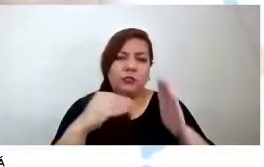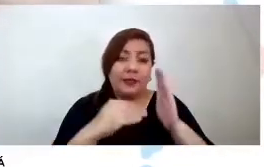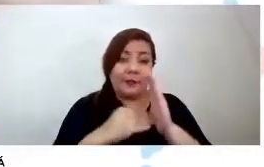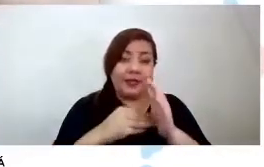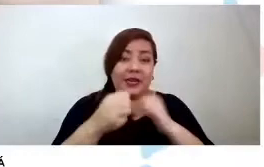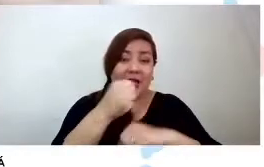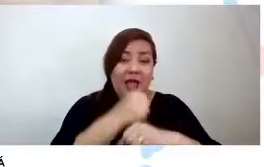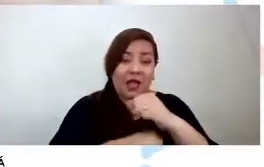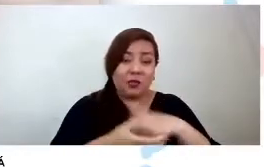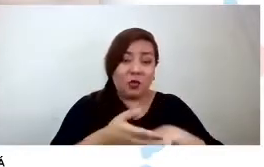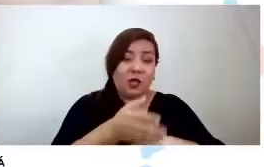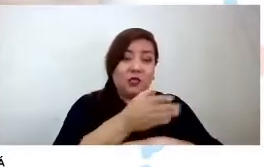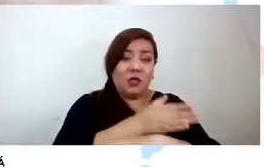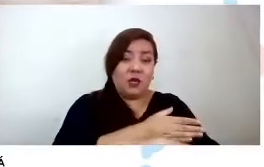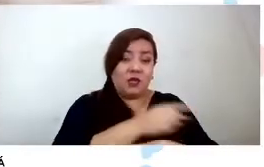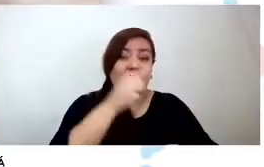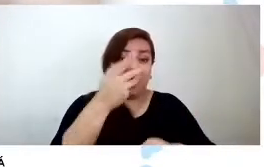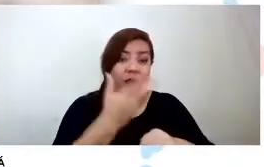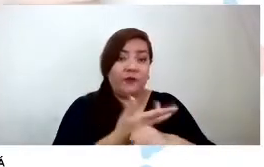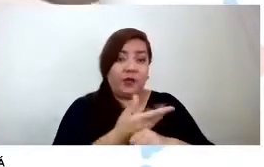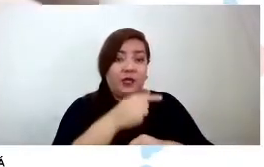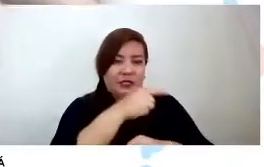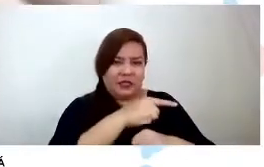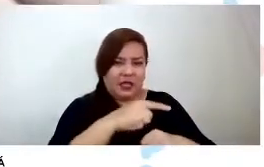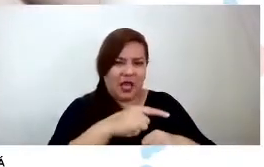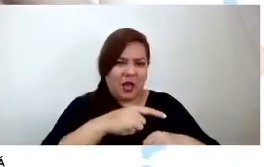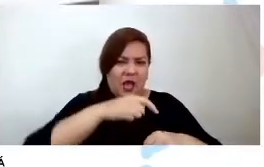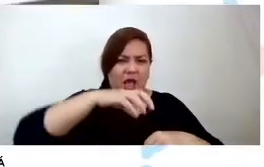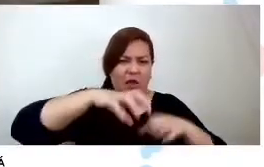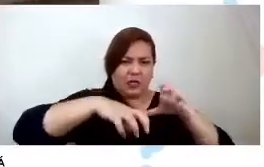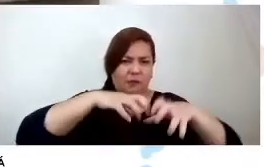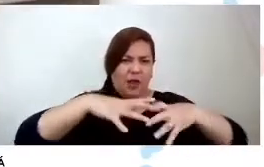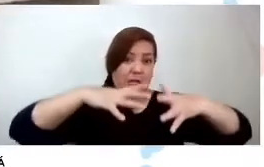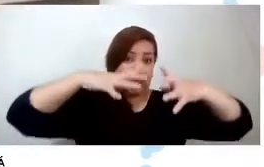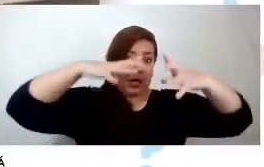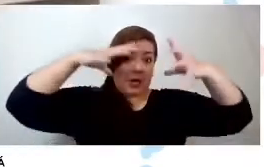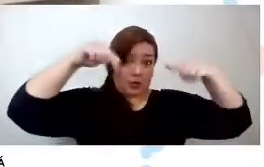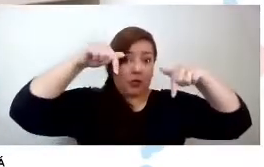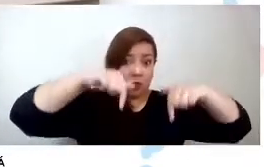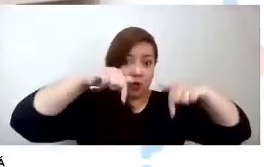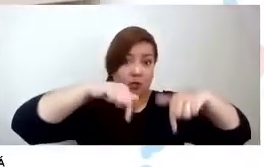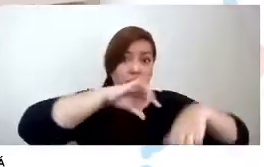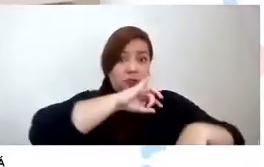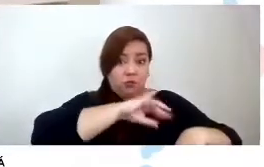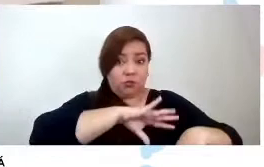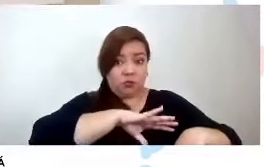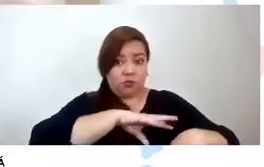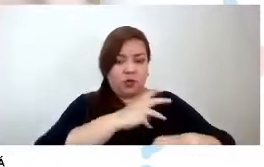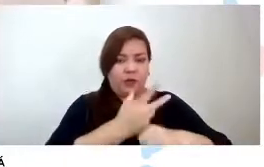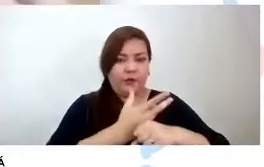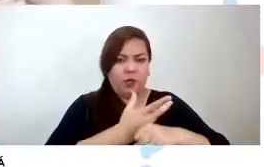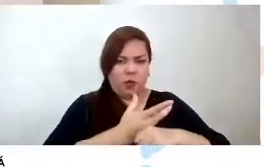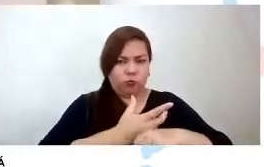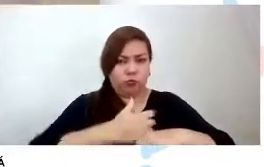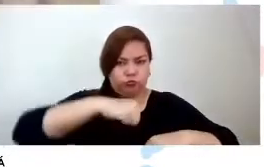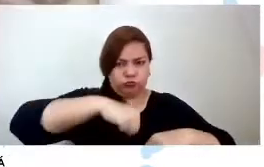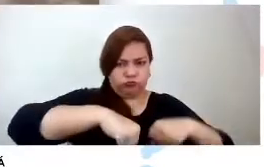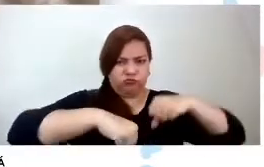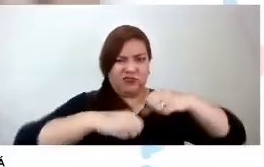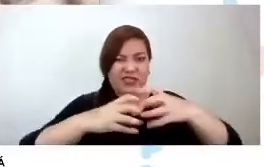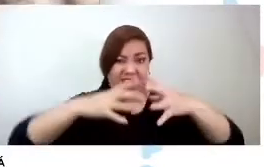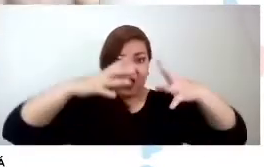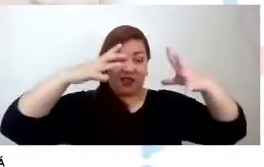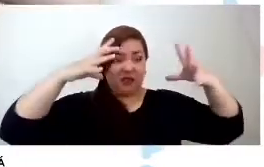existían estas grandes bestias en nuestro país. Y bueno, este catálogo